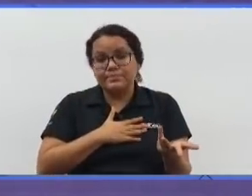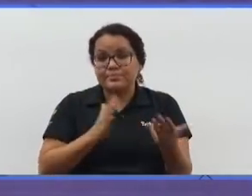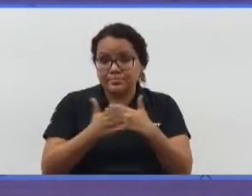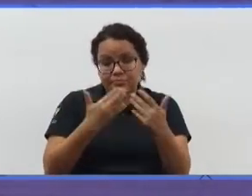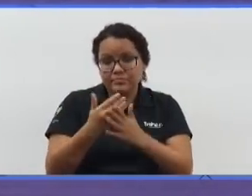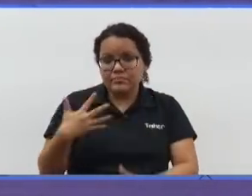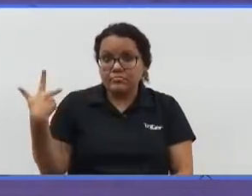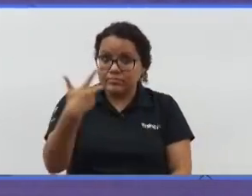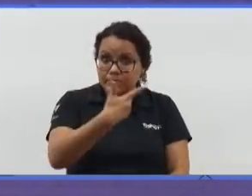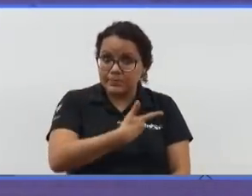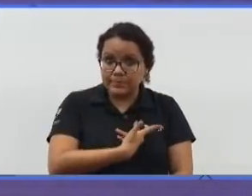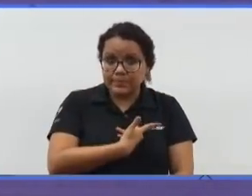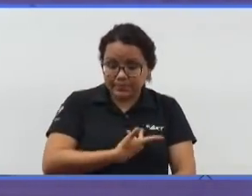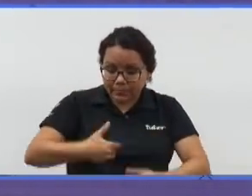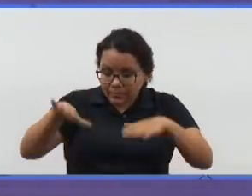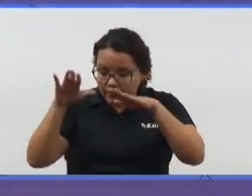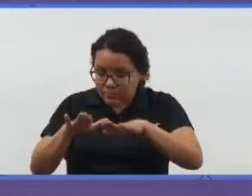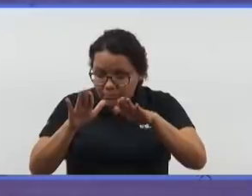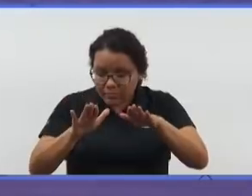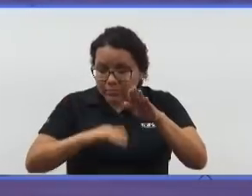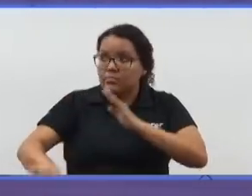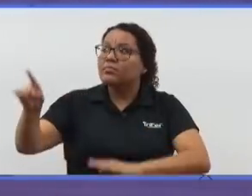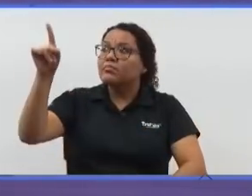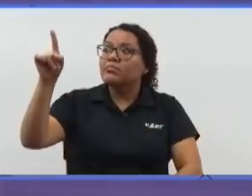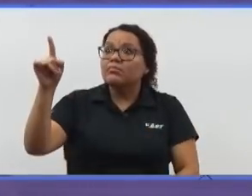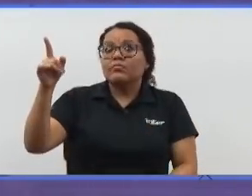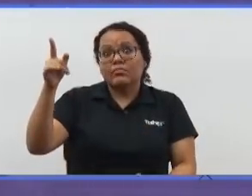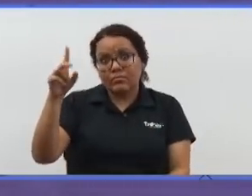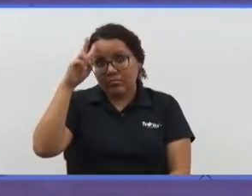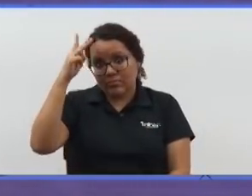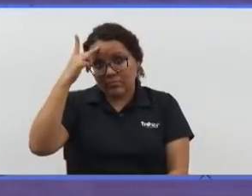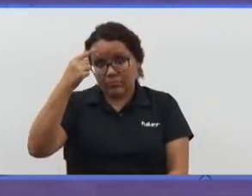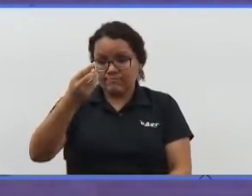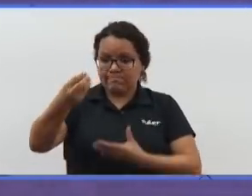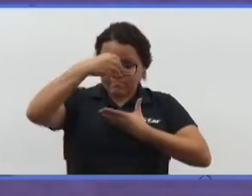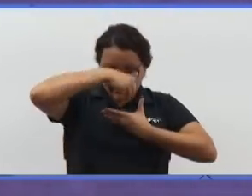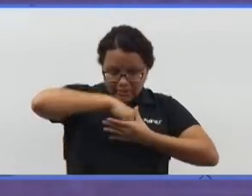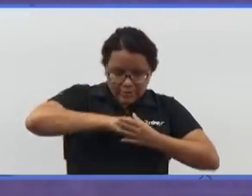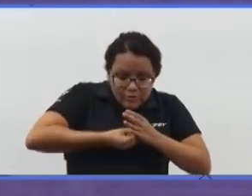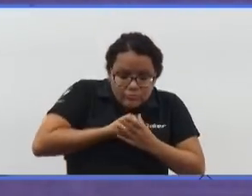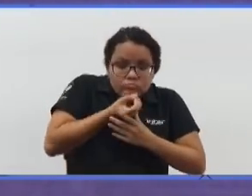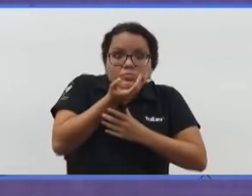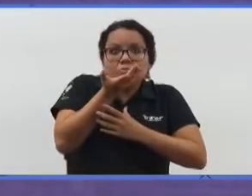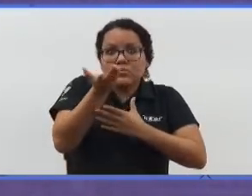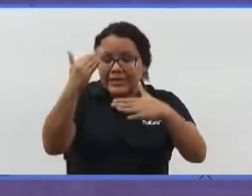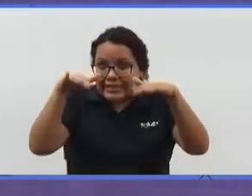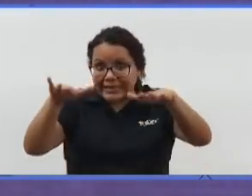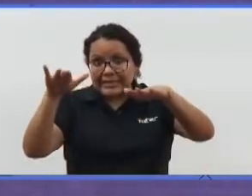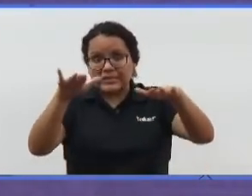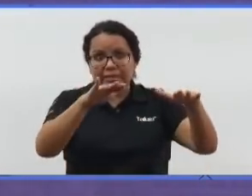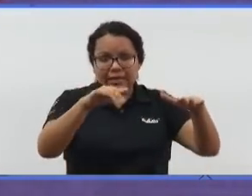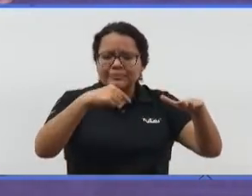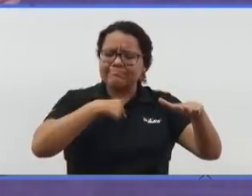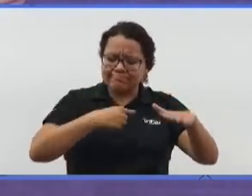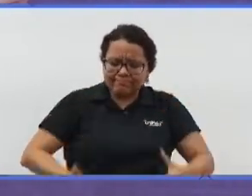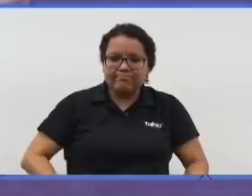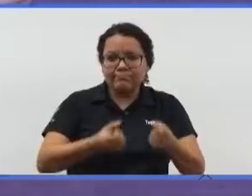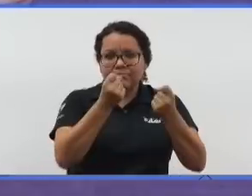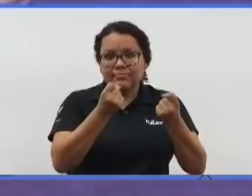de estar agradecidos porque es una evidencia interna interna que somos